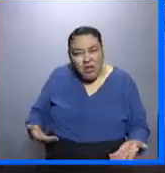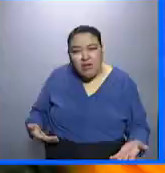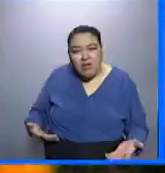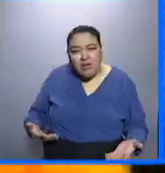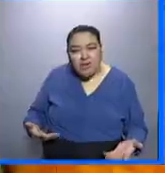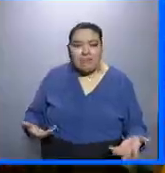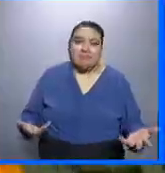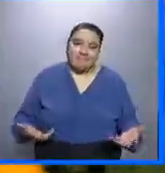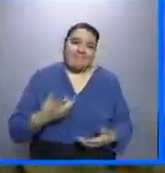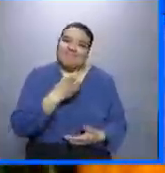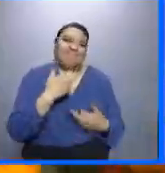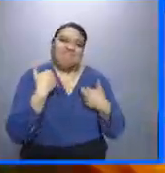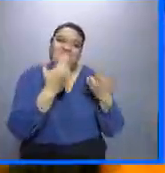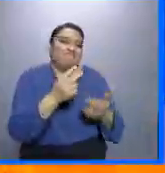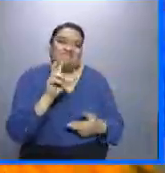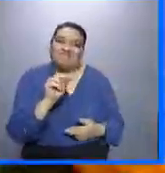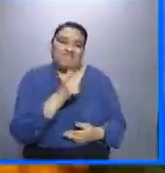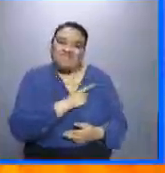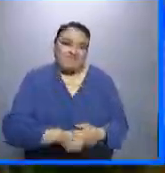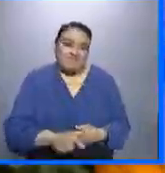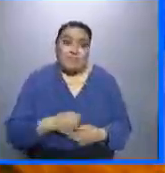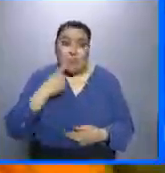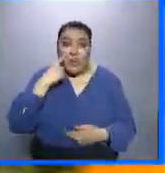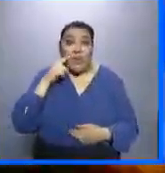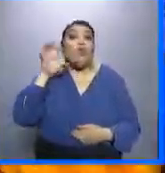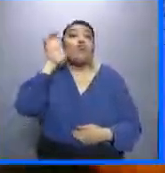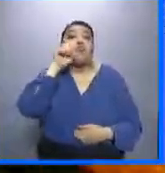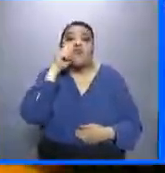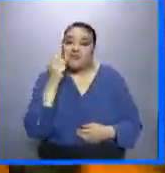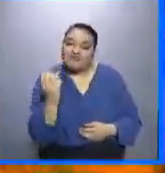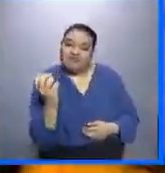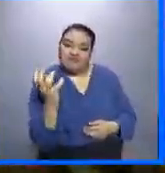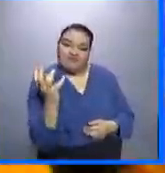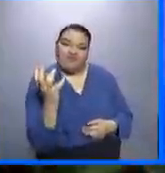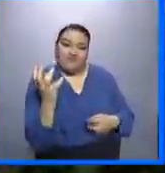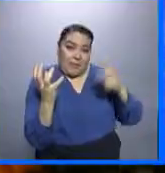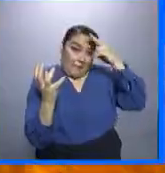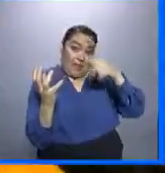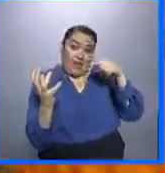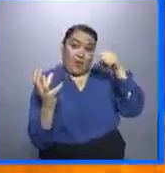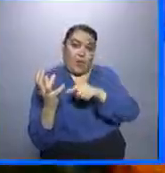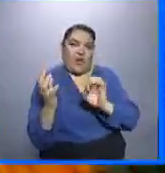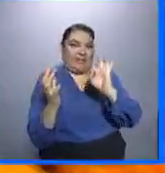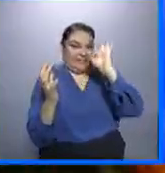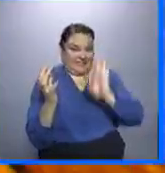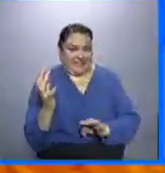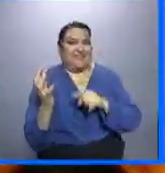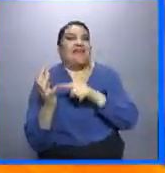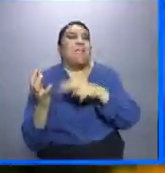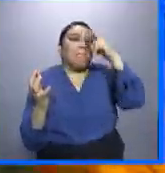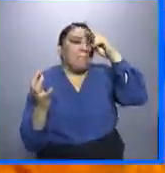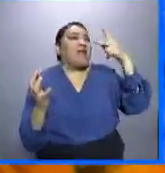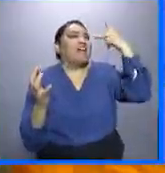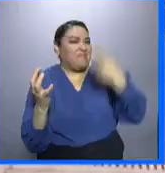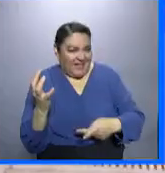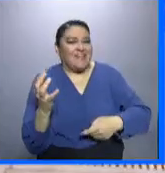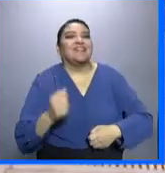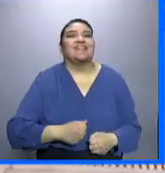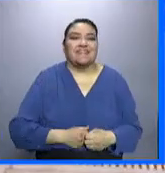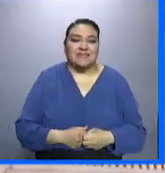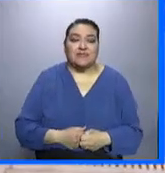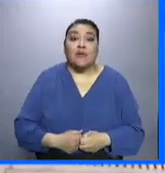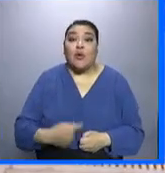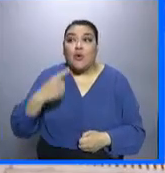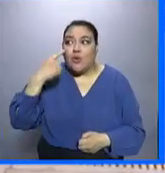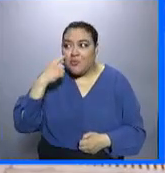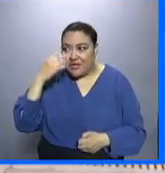¿No? Aún así, el cempasúchil que se vende en nuestro país tiene el sello de hecho en México. Donde